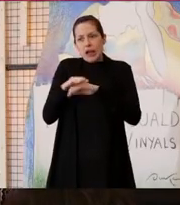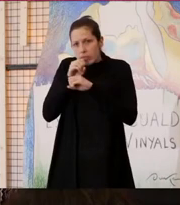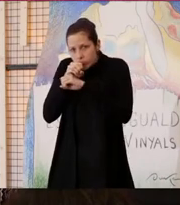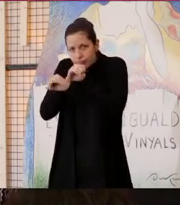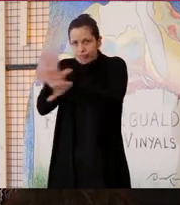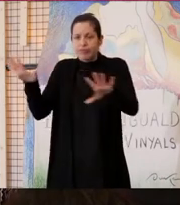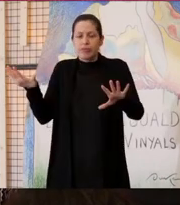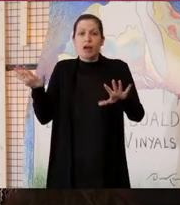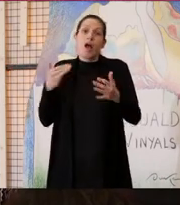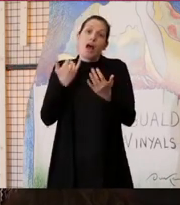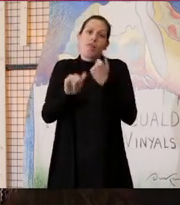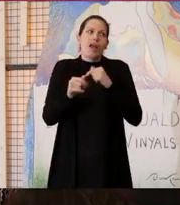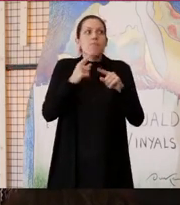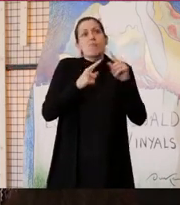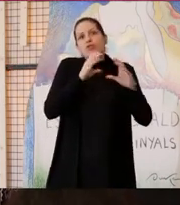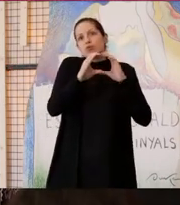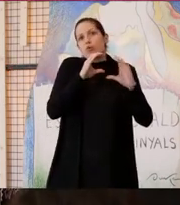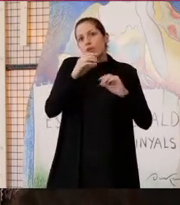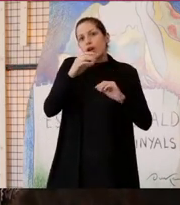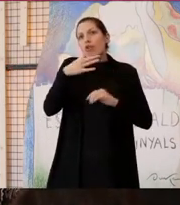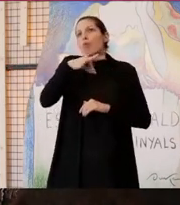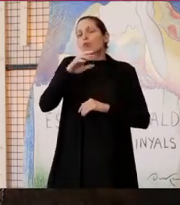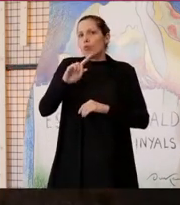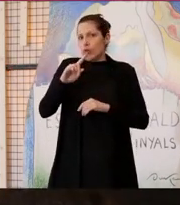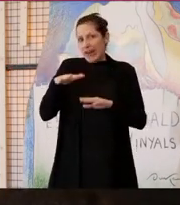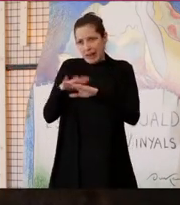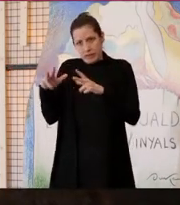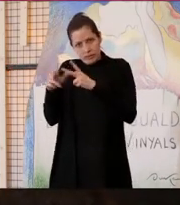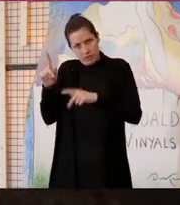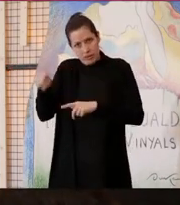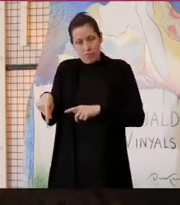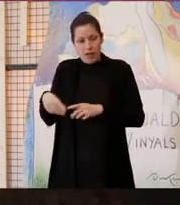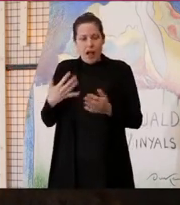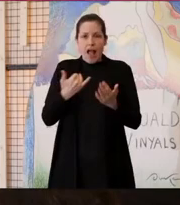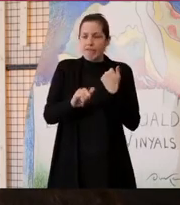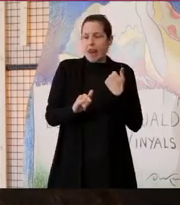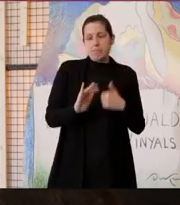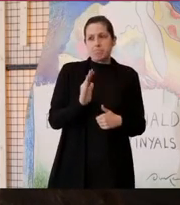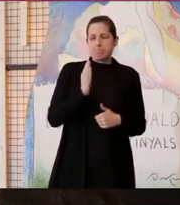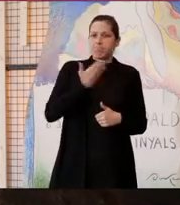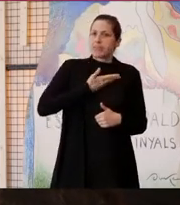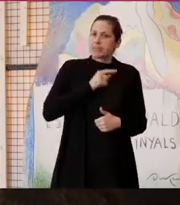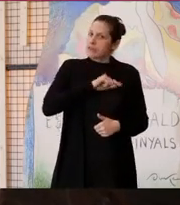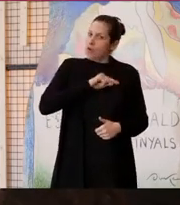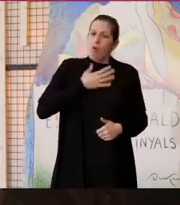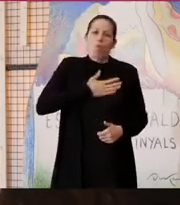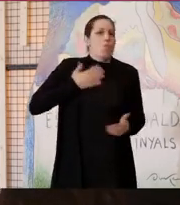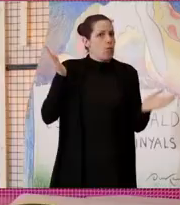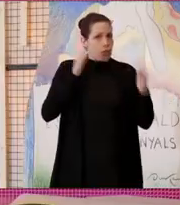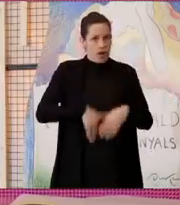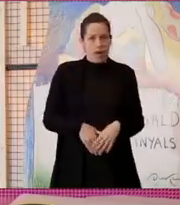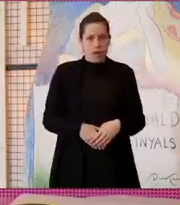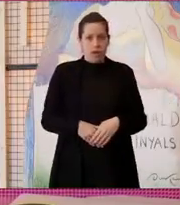medios de comunicación y de alguna manera cuestionando su forma de estar Incluso en el mundo ya no solo en el poder no entonces hay ahí